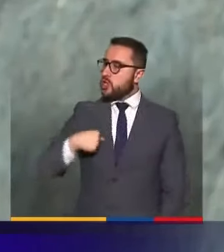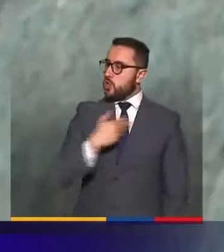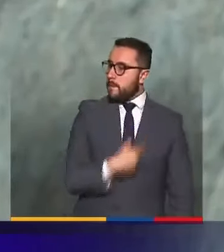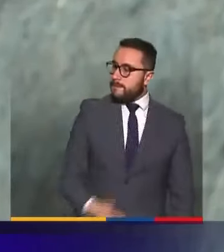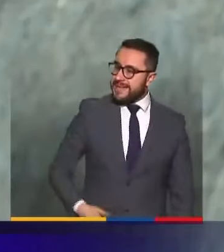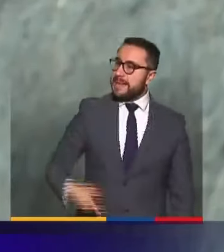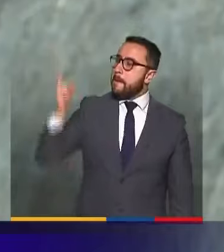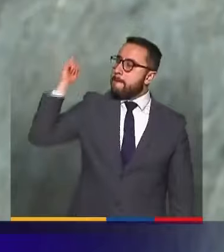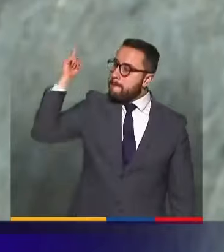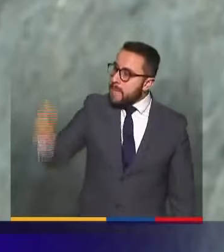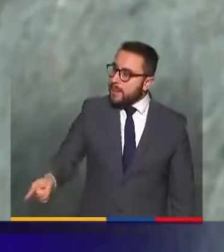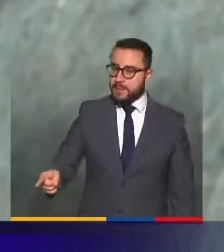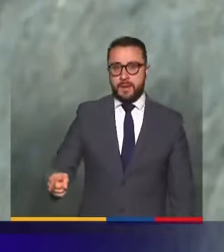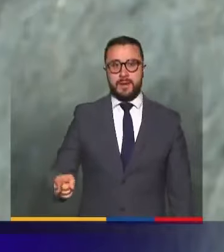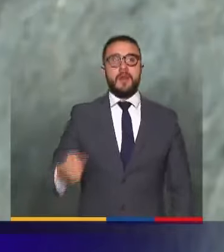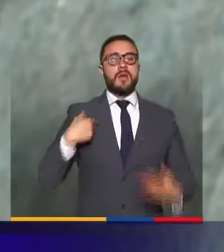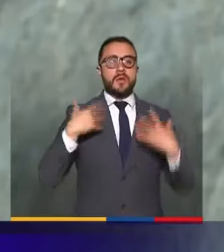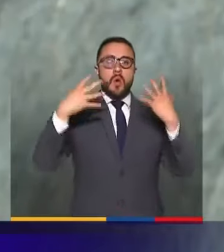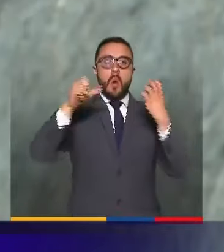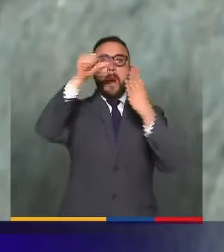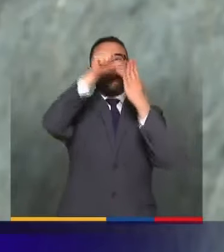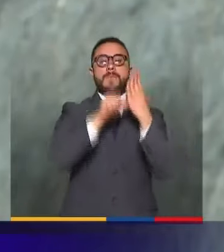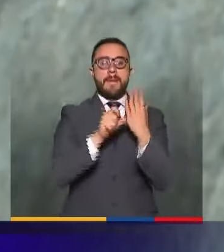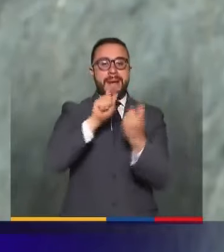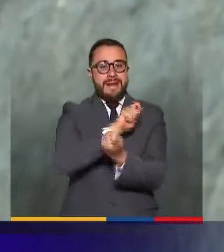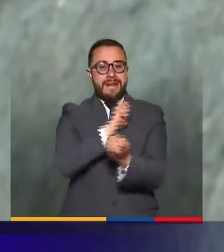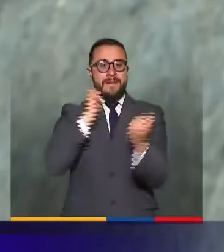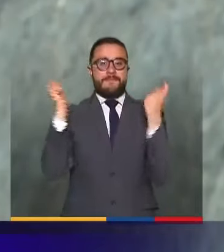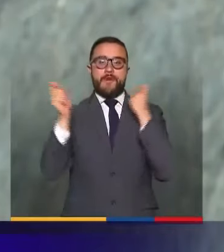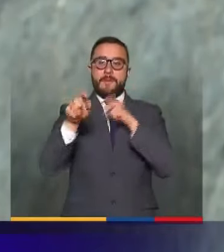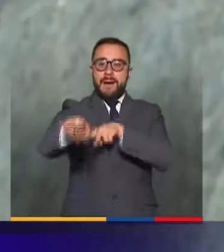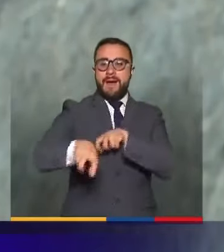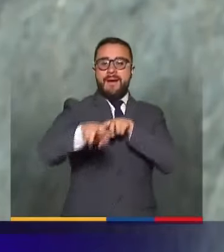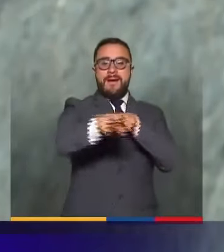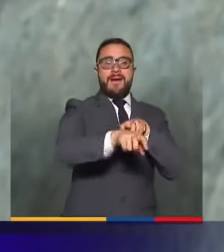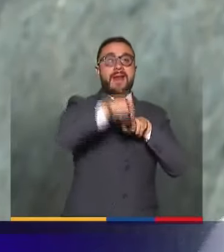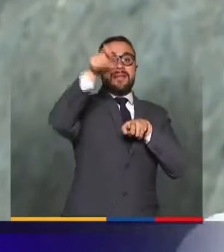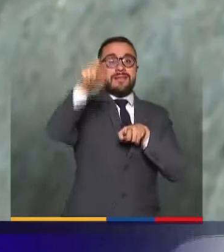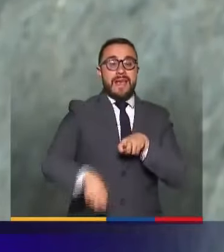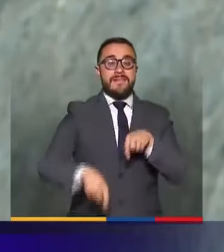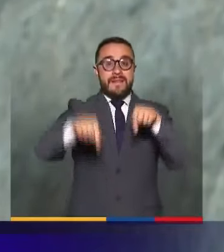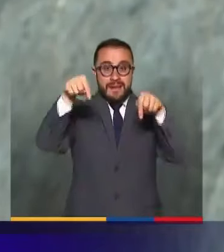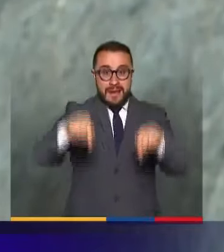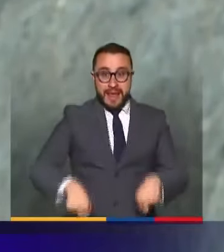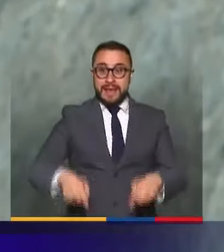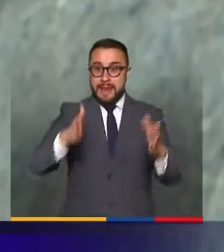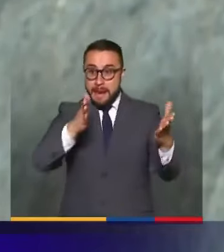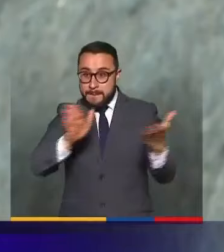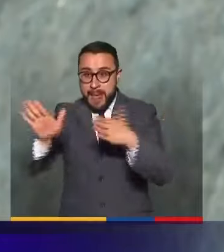presidente de la República, que el programa de reforma agraria que se tiene que desarrollar en el plan del